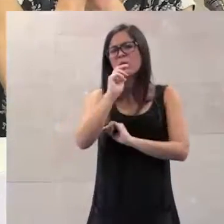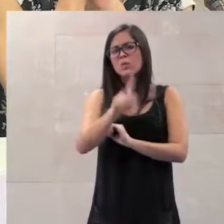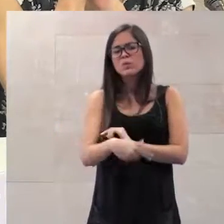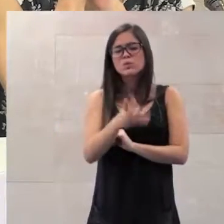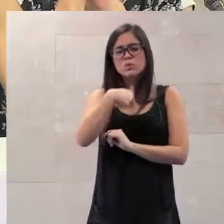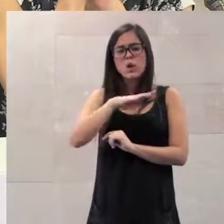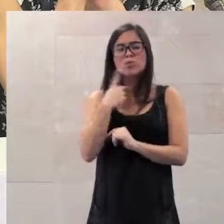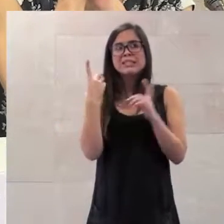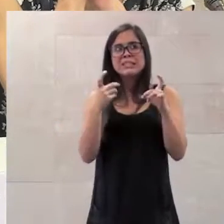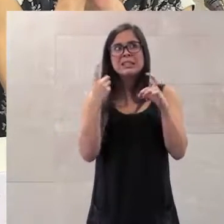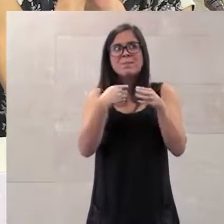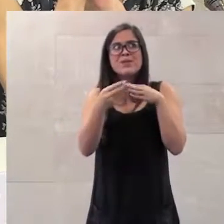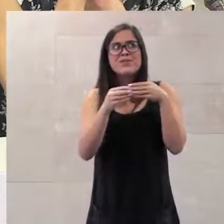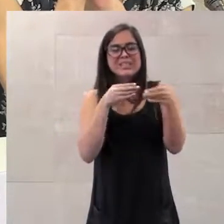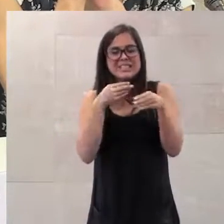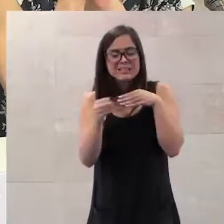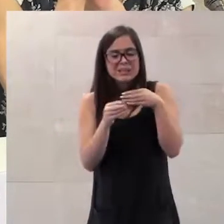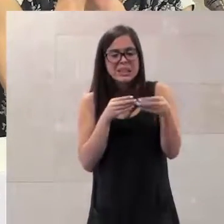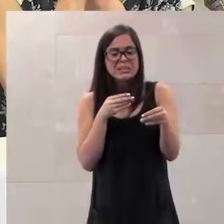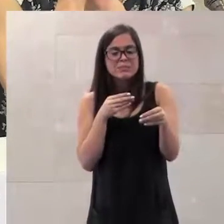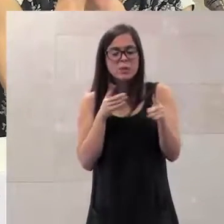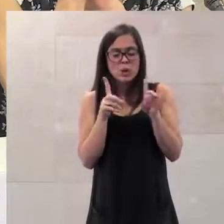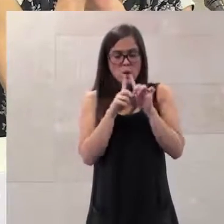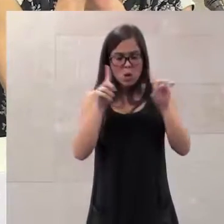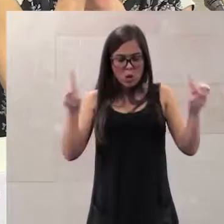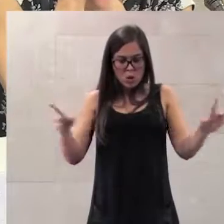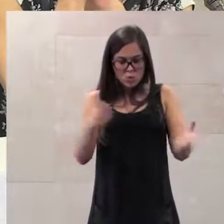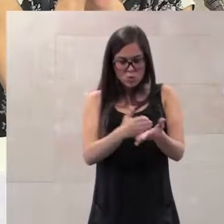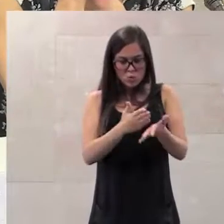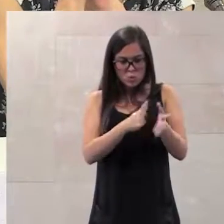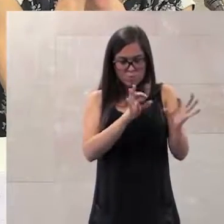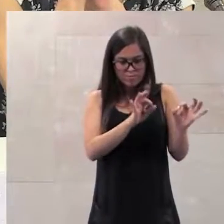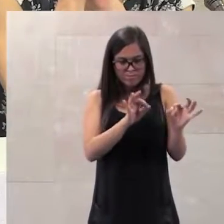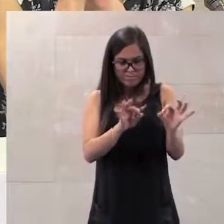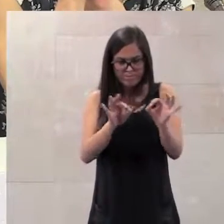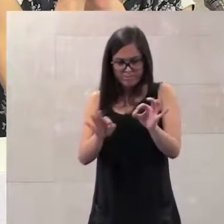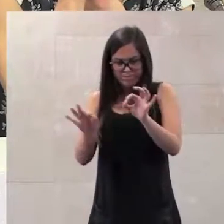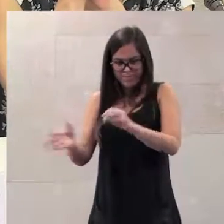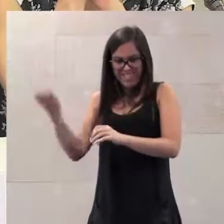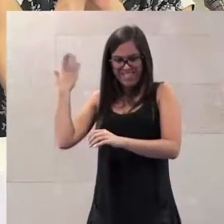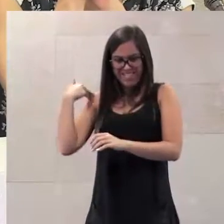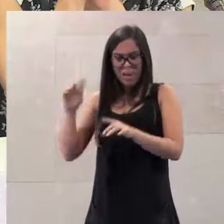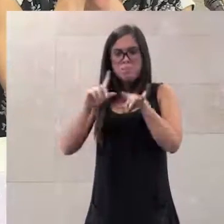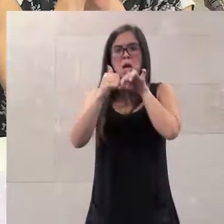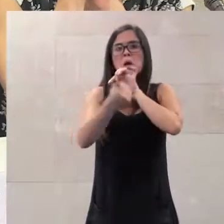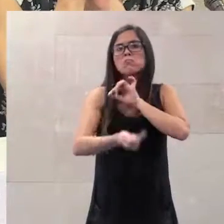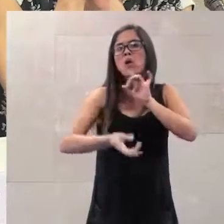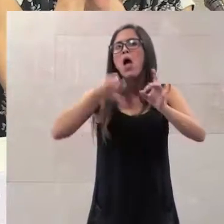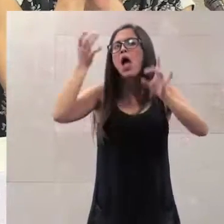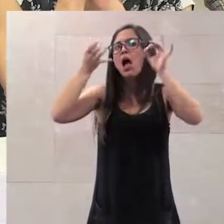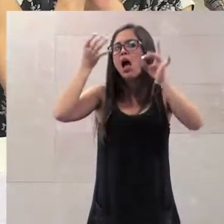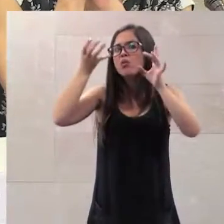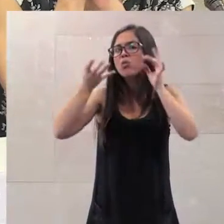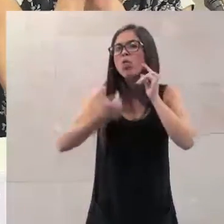tener cierta flexibilidad para que, aunque el curso esté programado, puedan incorporarse también actuaciones puntuales que se